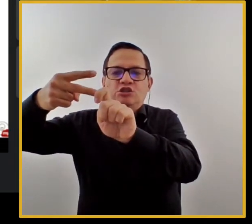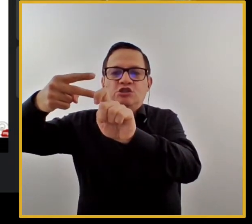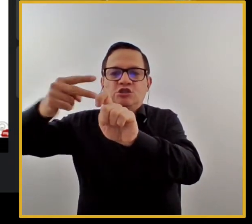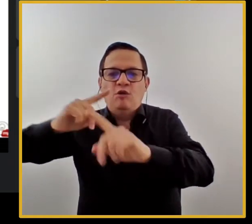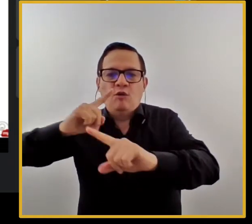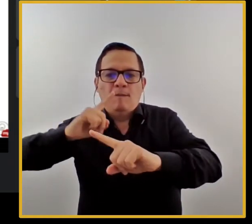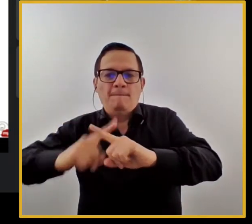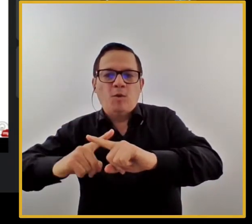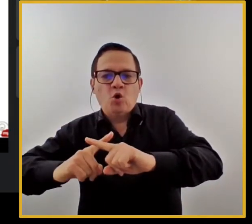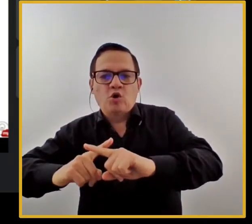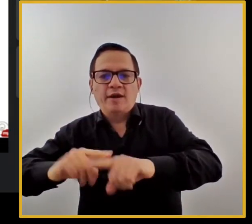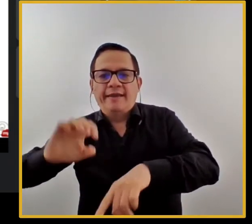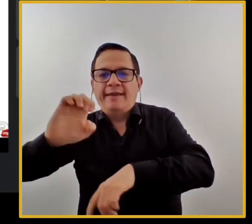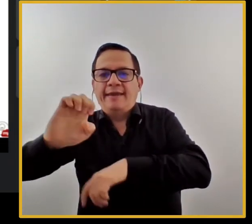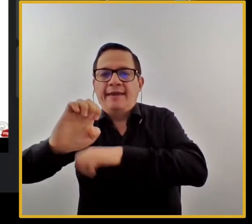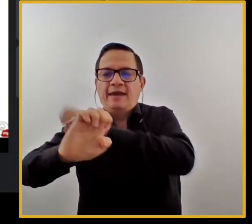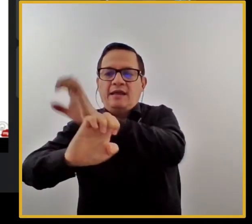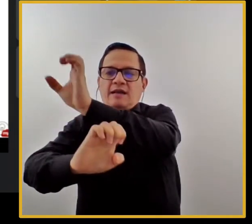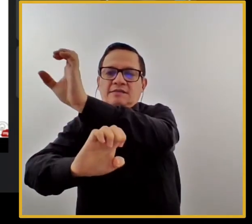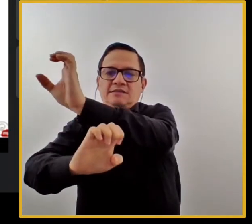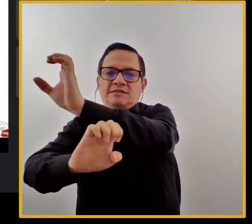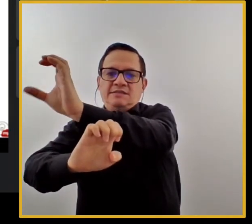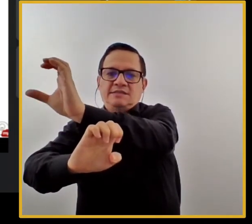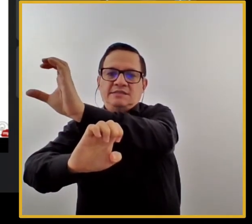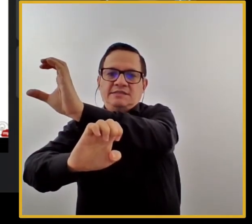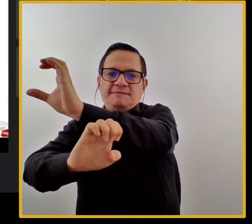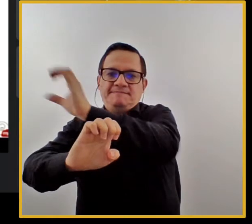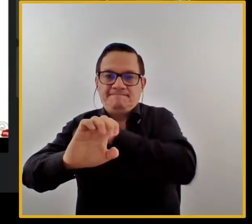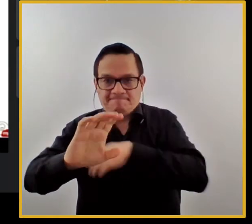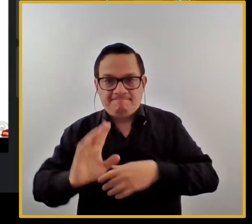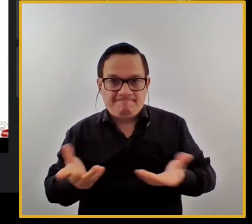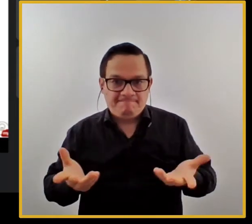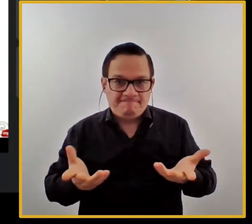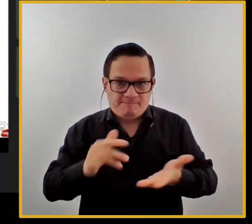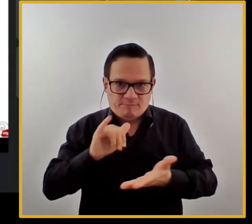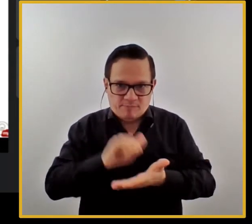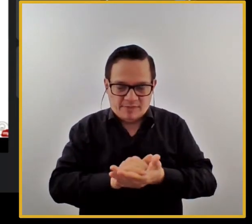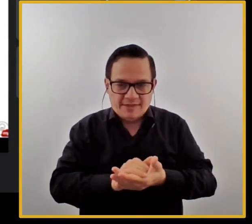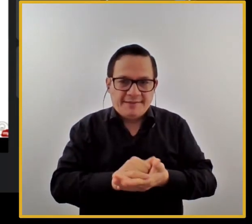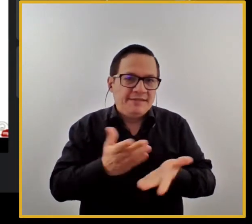por e a la c, ¿sí? Entonces,